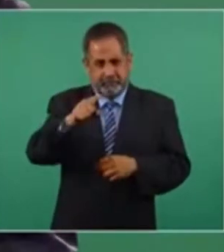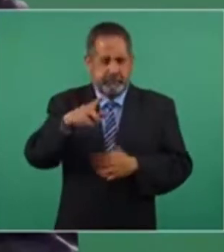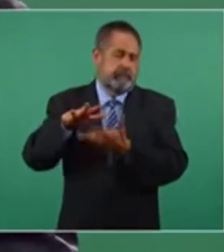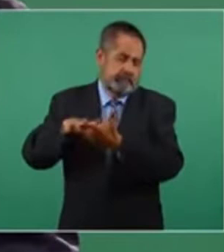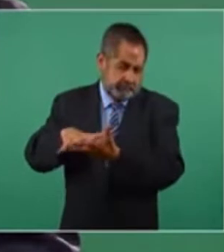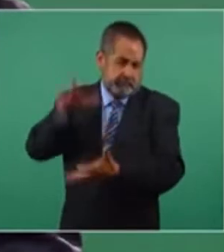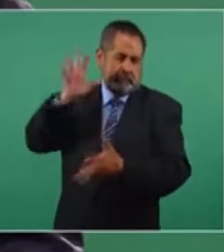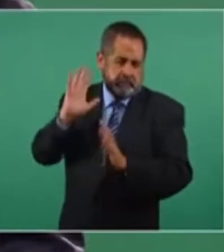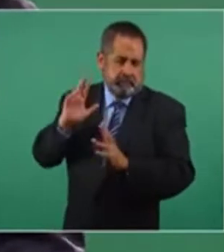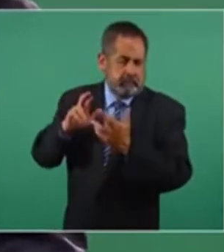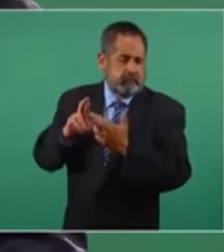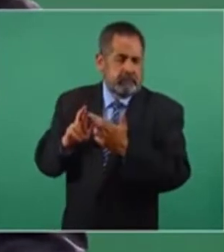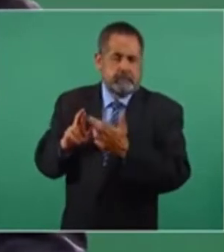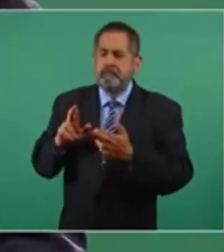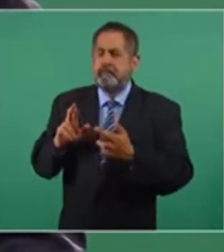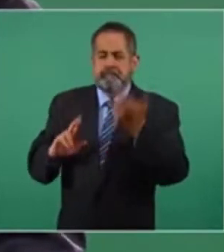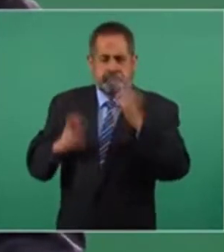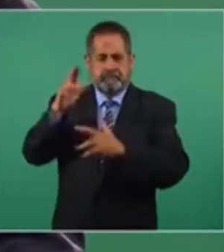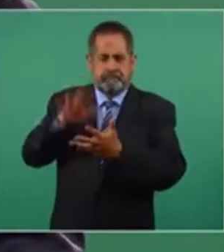mayor participación.